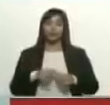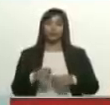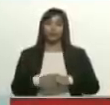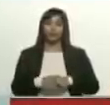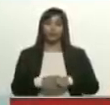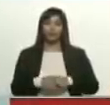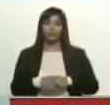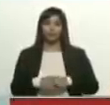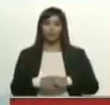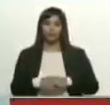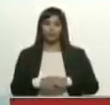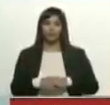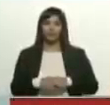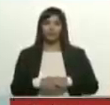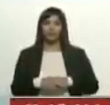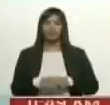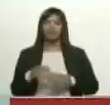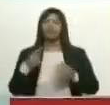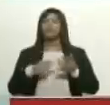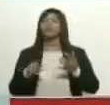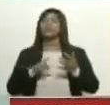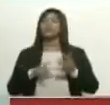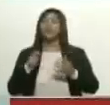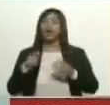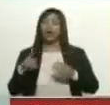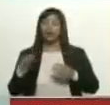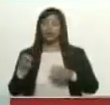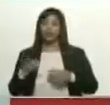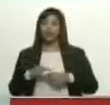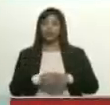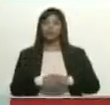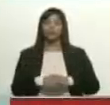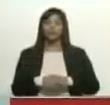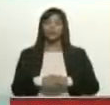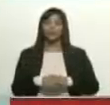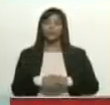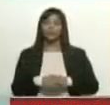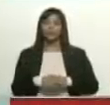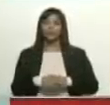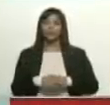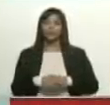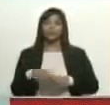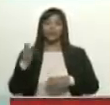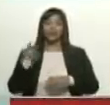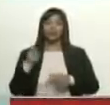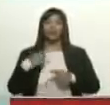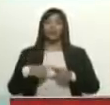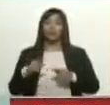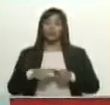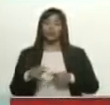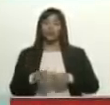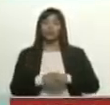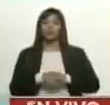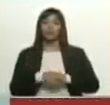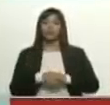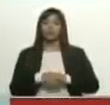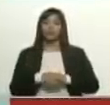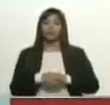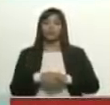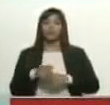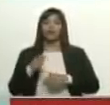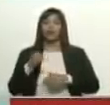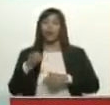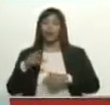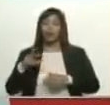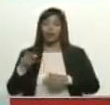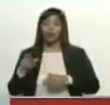Cortés, Alonso Valentín Meléndez, alias Valentín, y Néstor Astudillo, alias